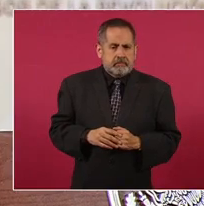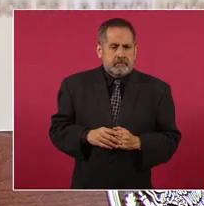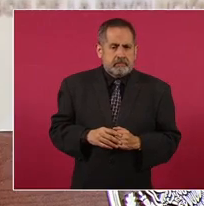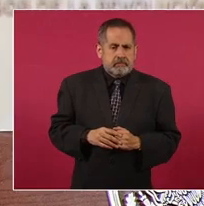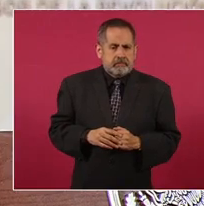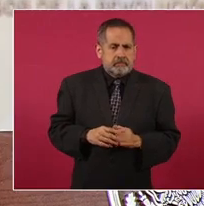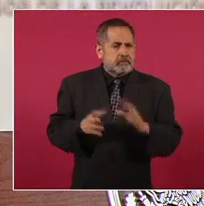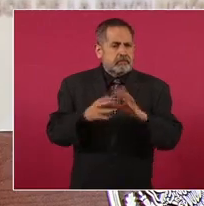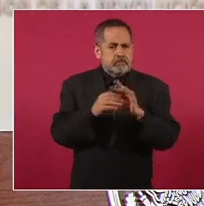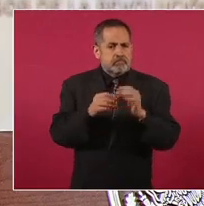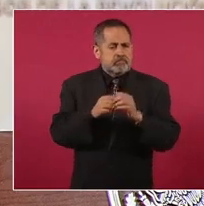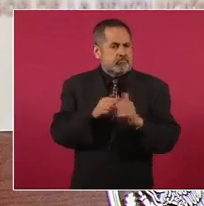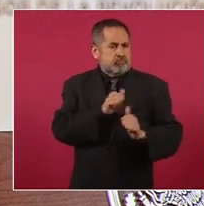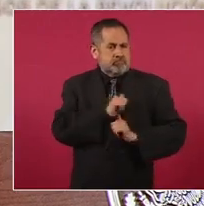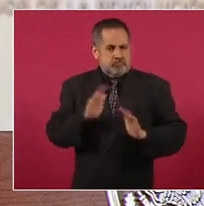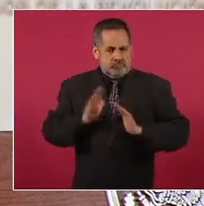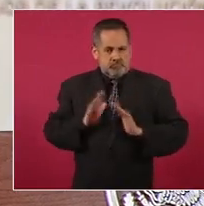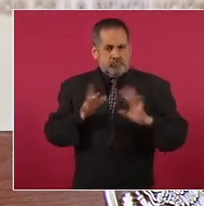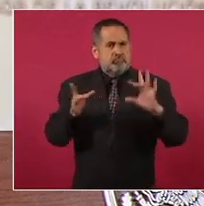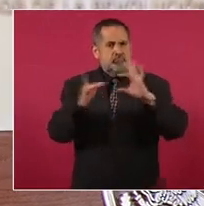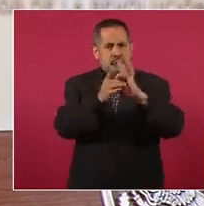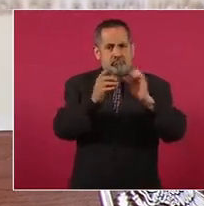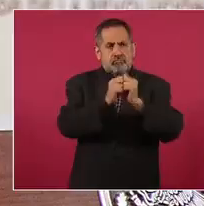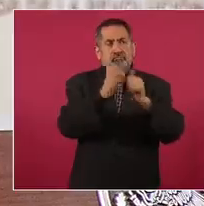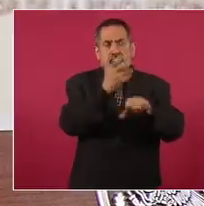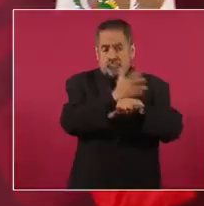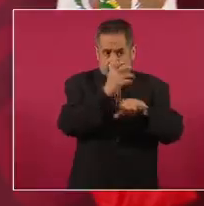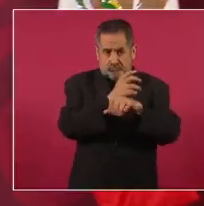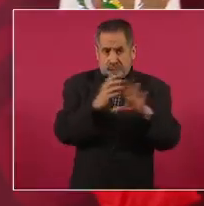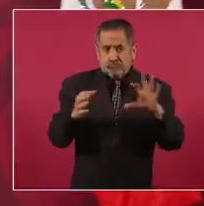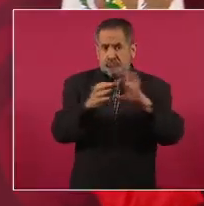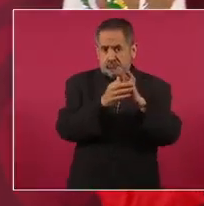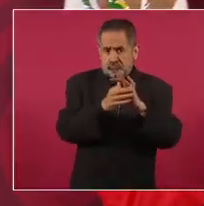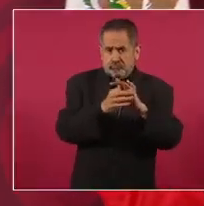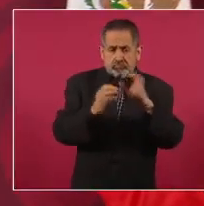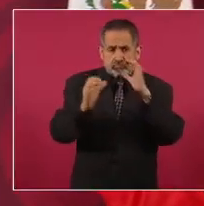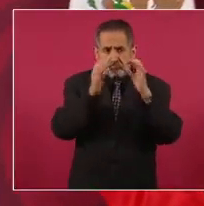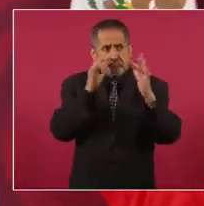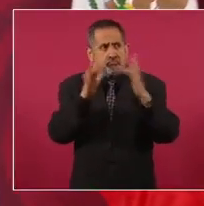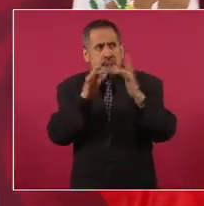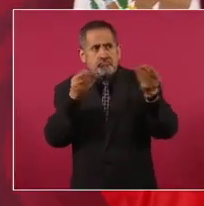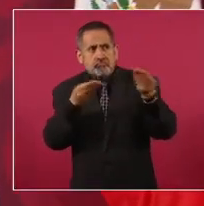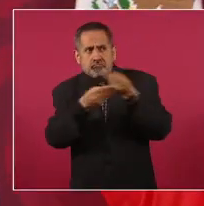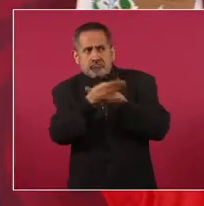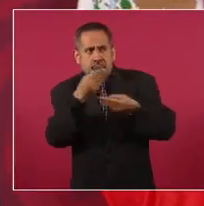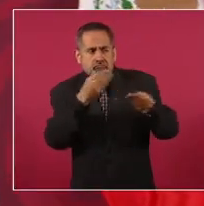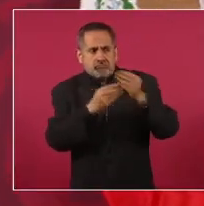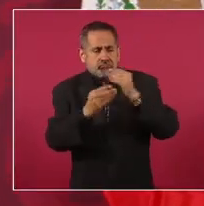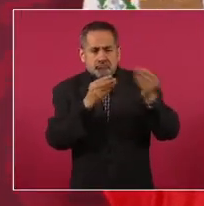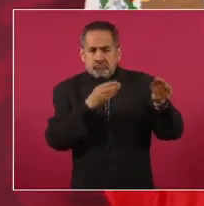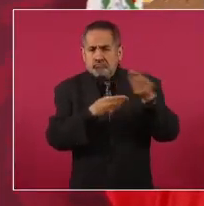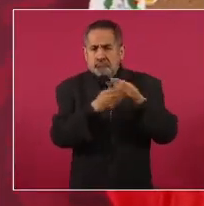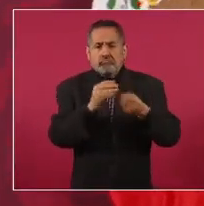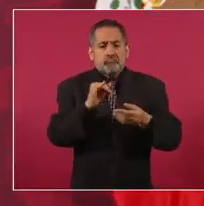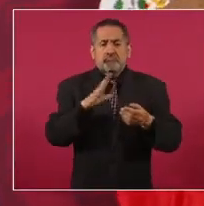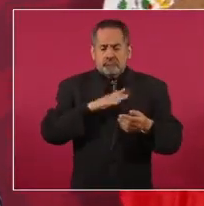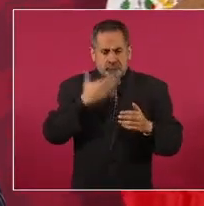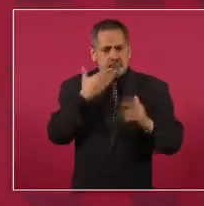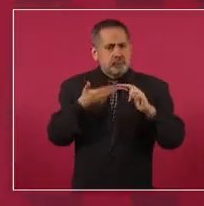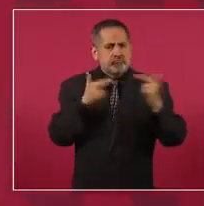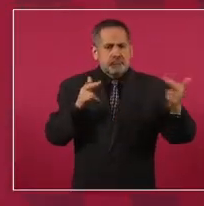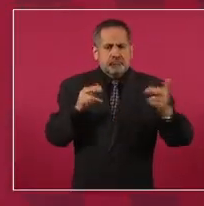las Fuerzas Armadas de Estados Unidos. Hay comunicación, hay